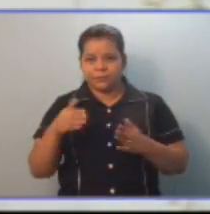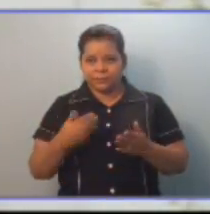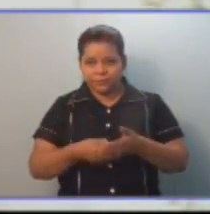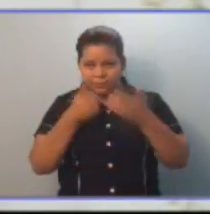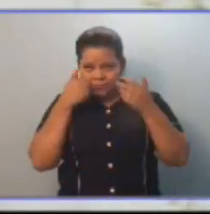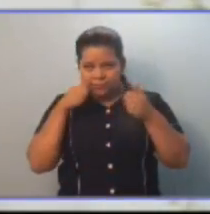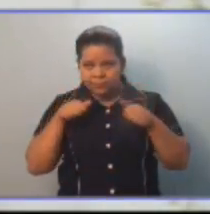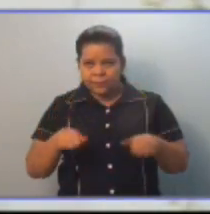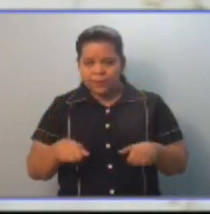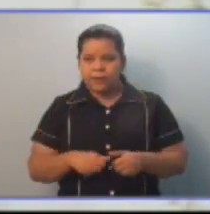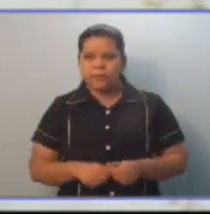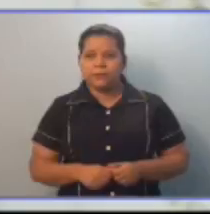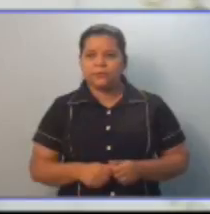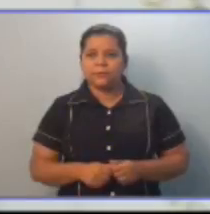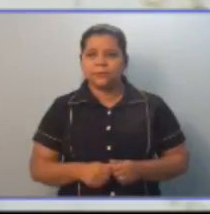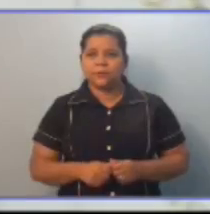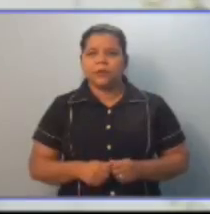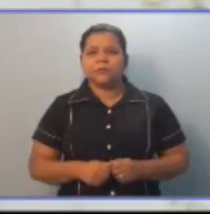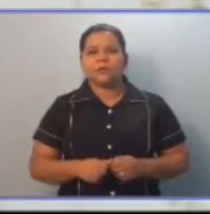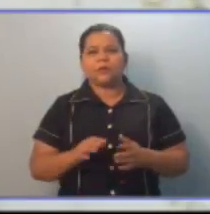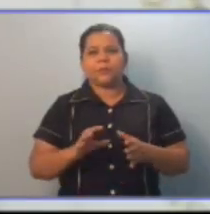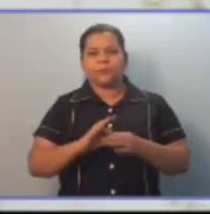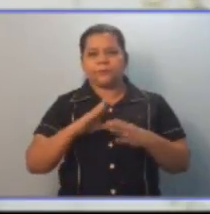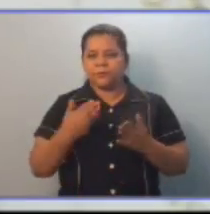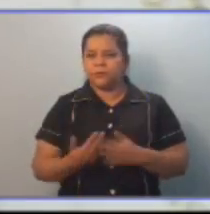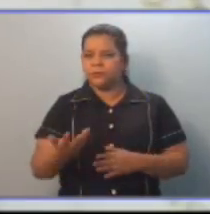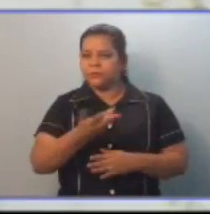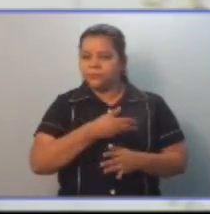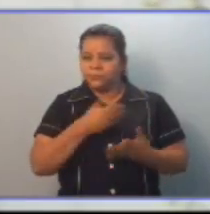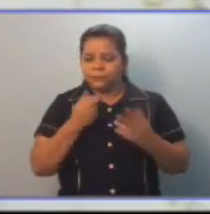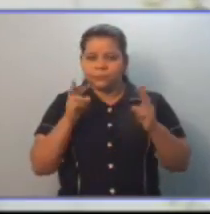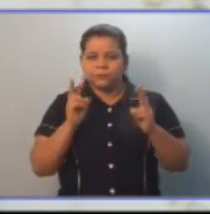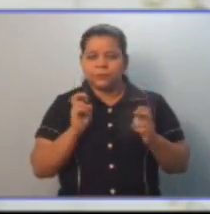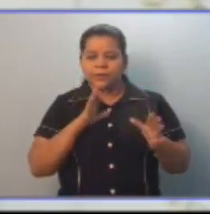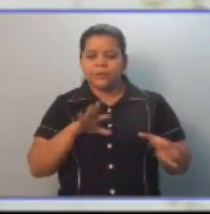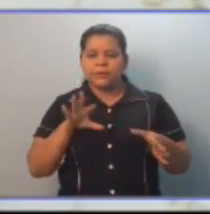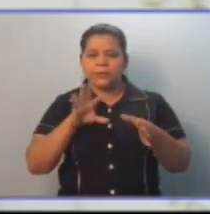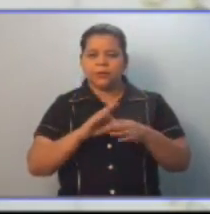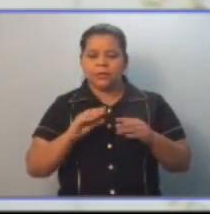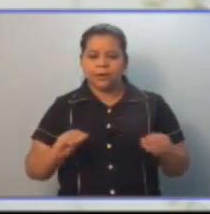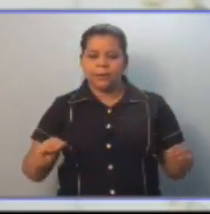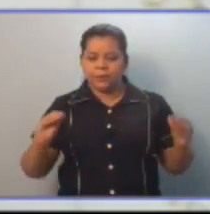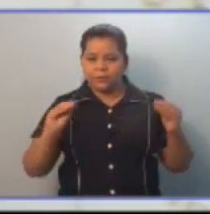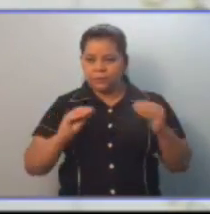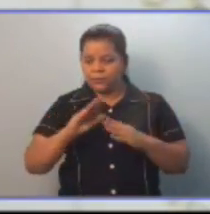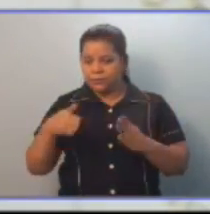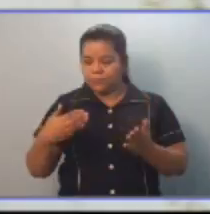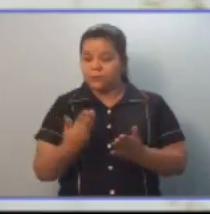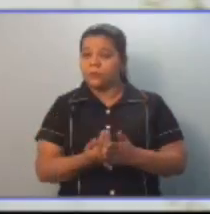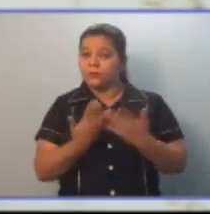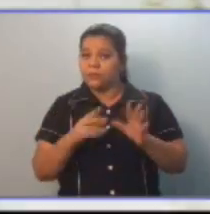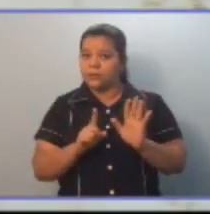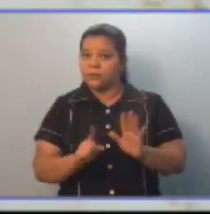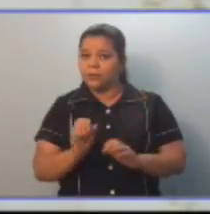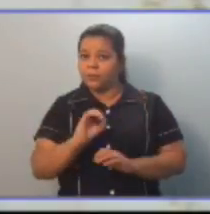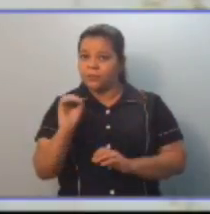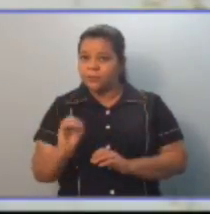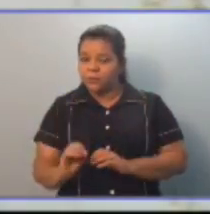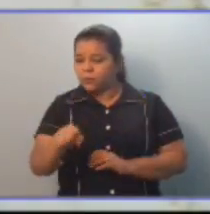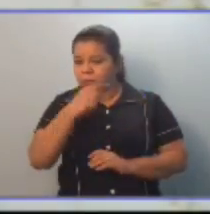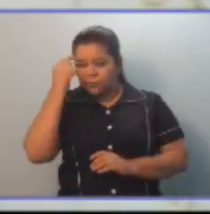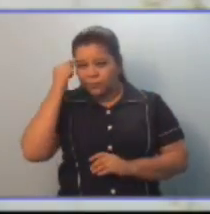dice? Esa tentación hay que dejarla a un lado y hay que apegarse al texto constitucional. Por ejemplo, usted mencionaba lo del 6%, imaginémonos que en